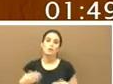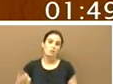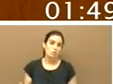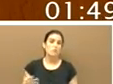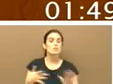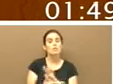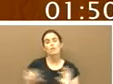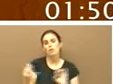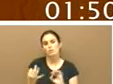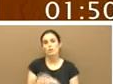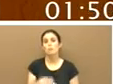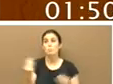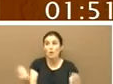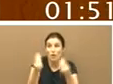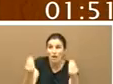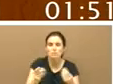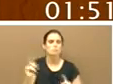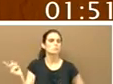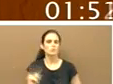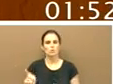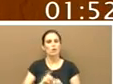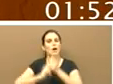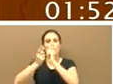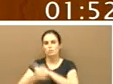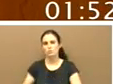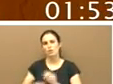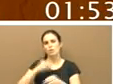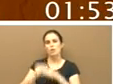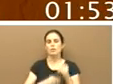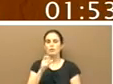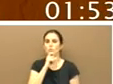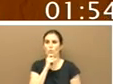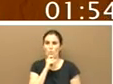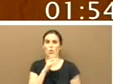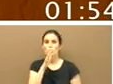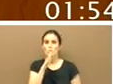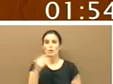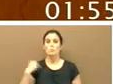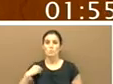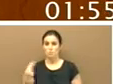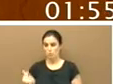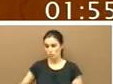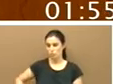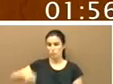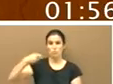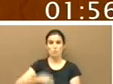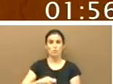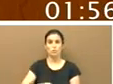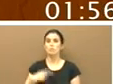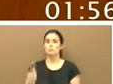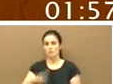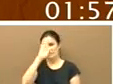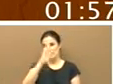mejorar pues no para todo lo contrario entre otras razones porque dichos fondos numerosos no se